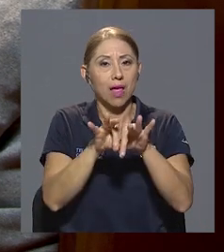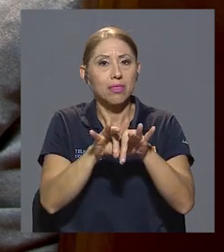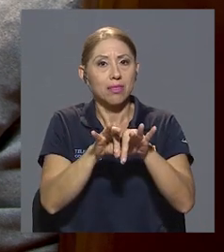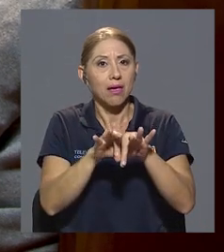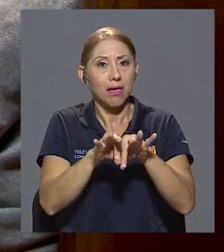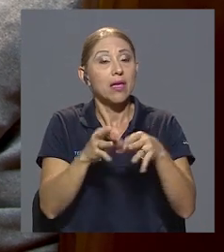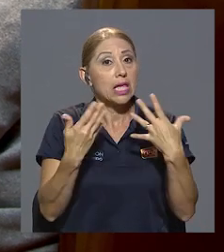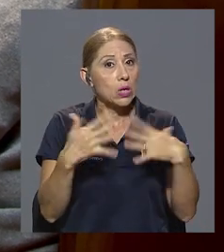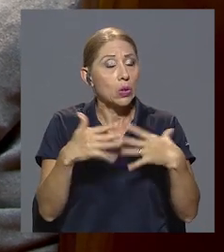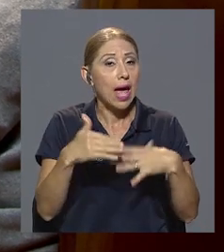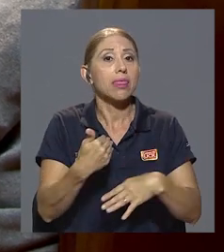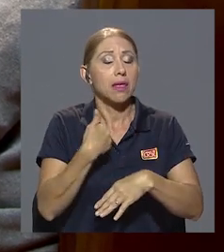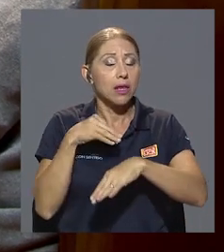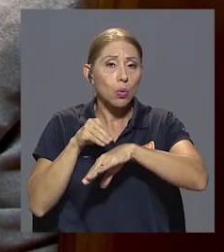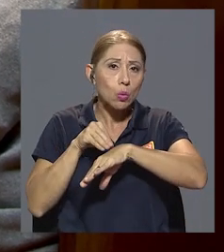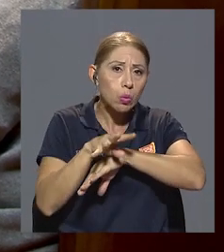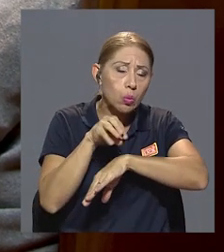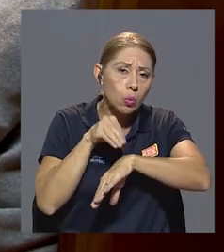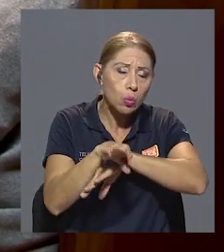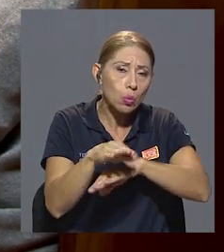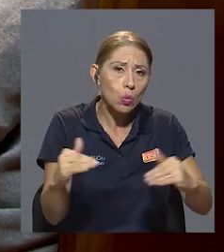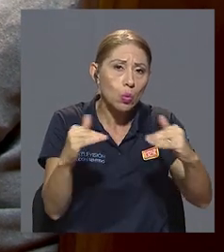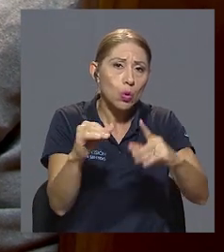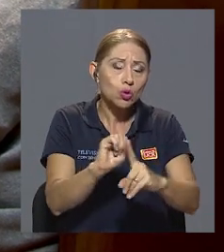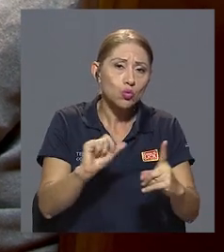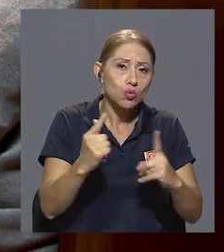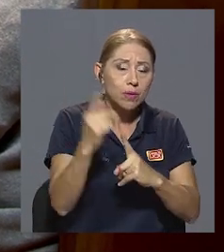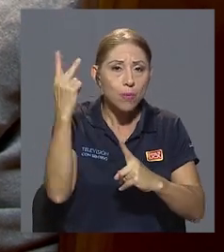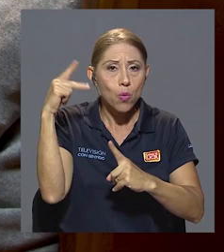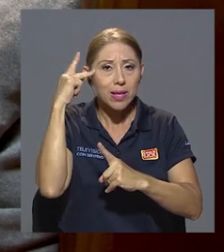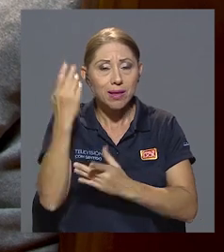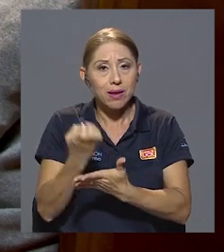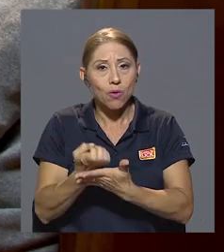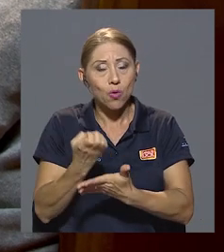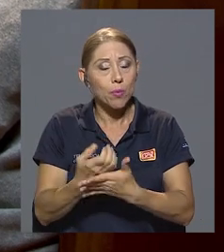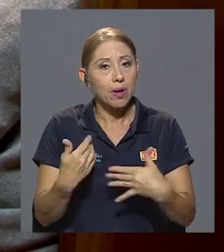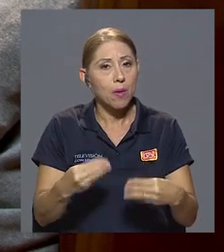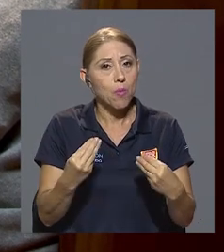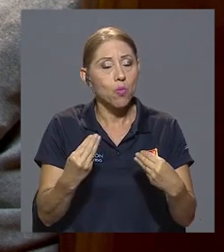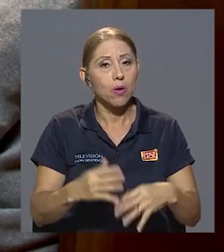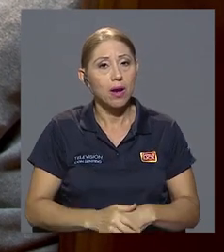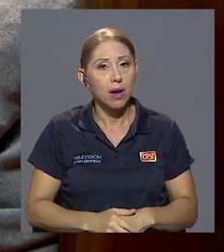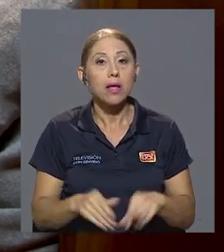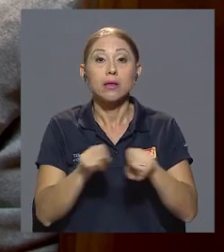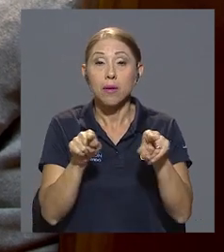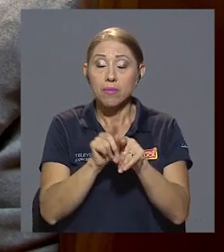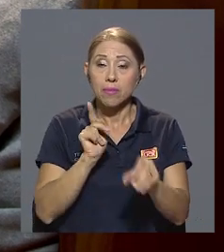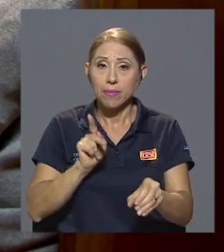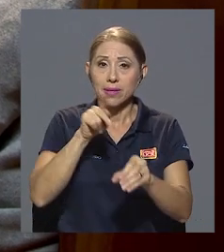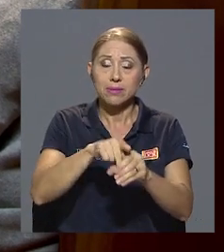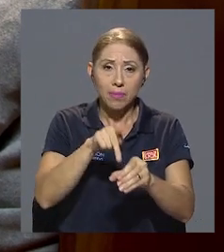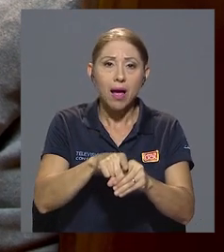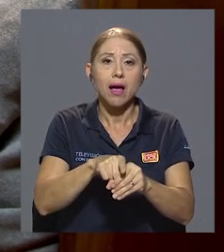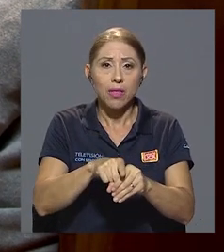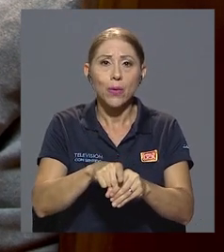importante y que tuvo ha tenido una incidencia de sociedad política y económica muy grande incluso ha